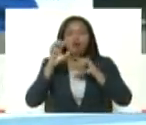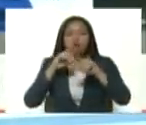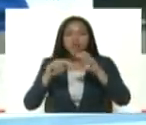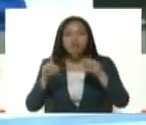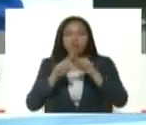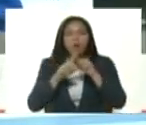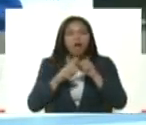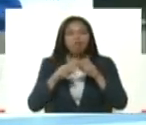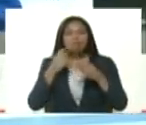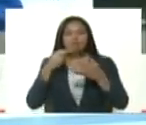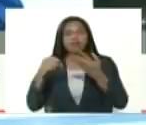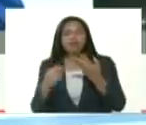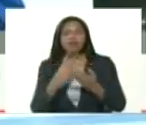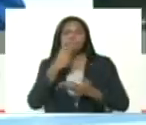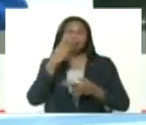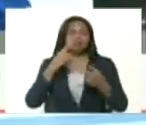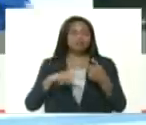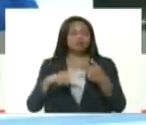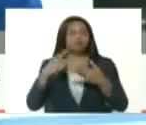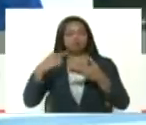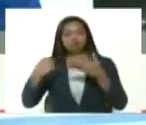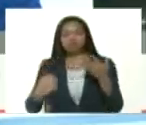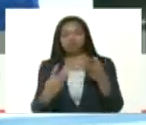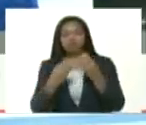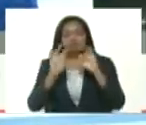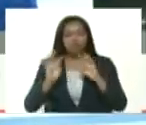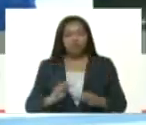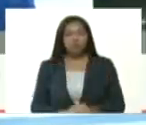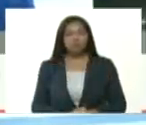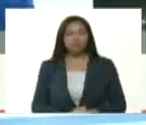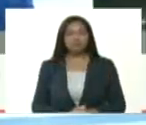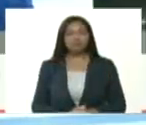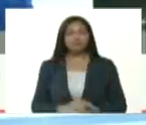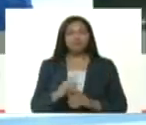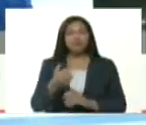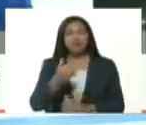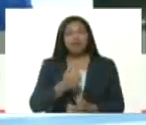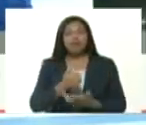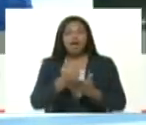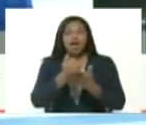de saliva, de respiración, y evita,